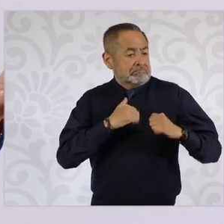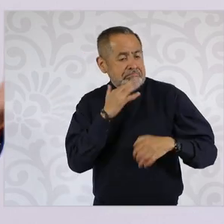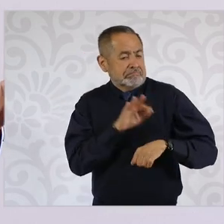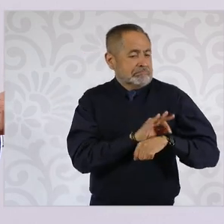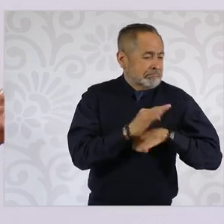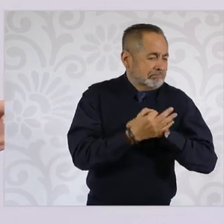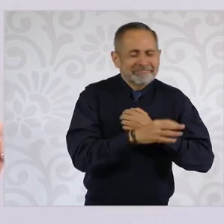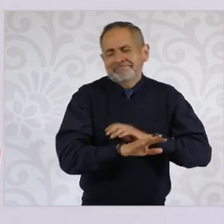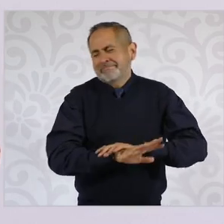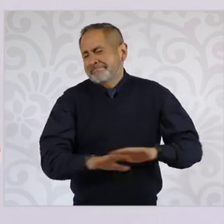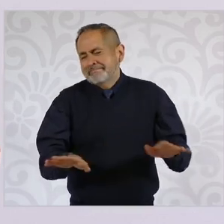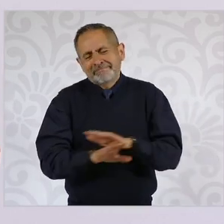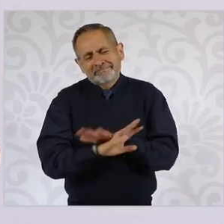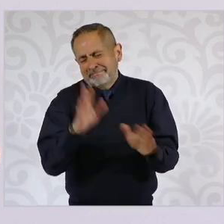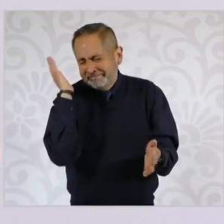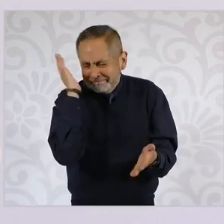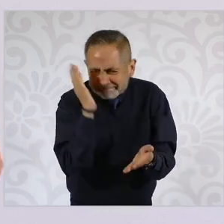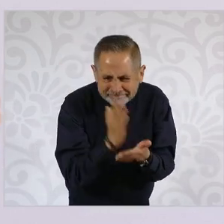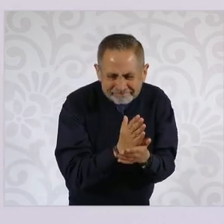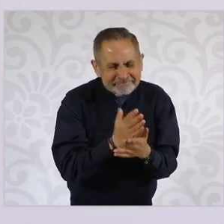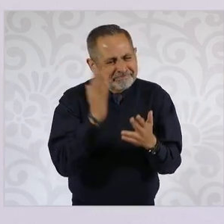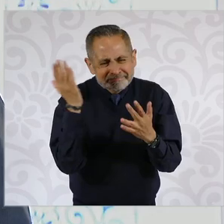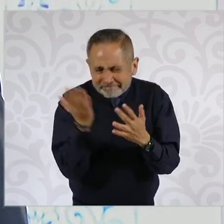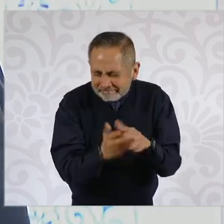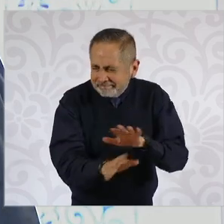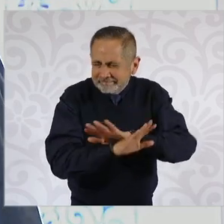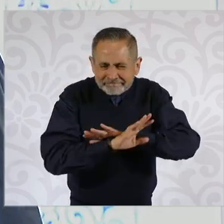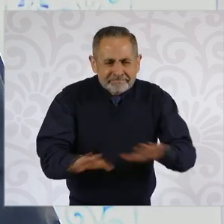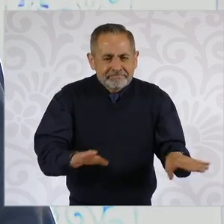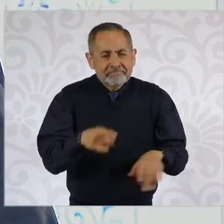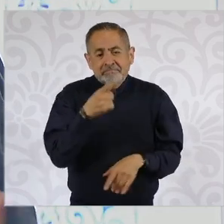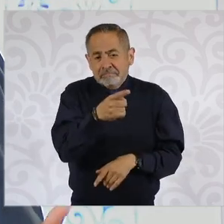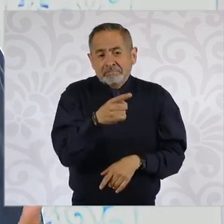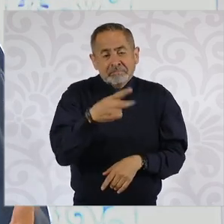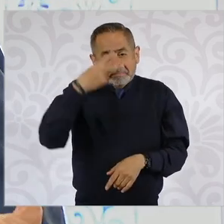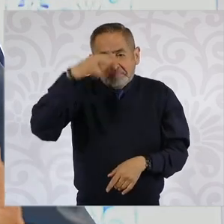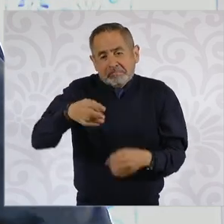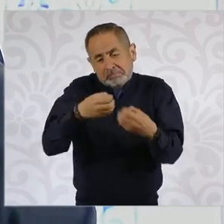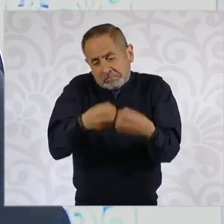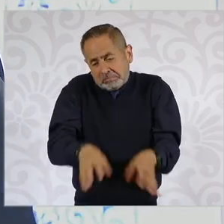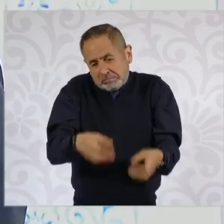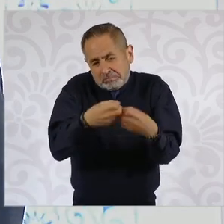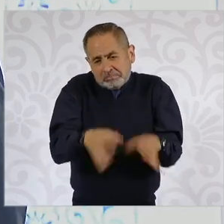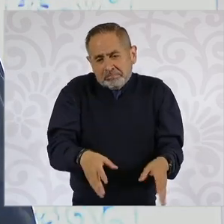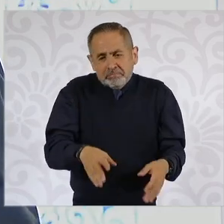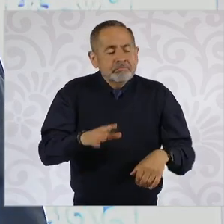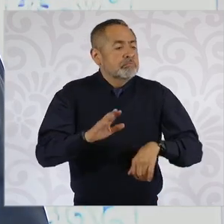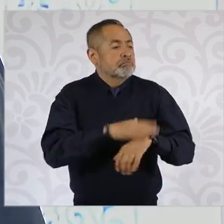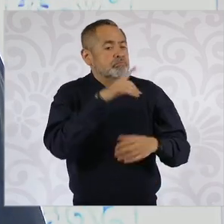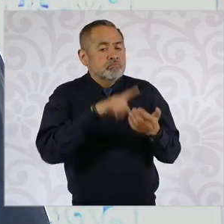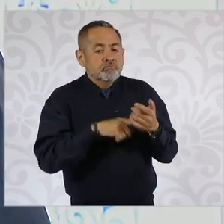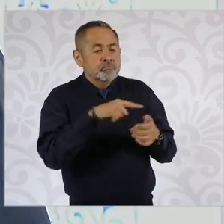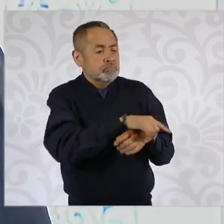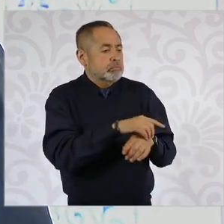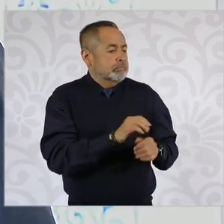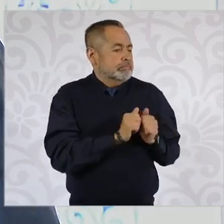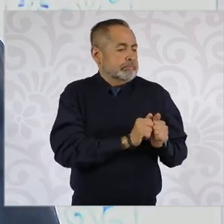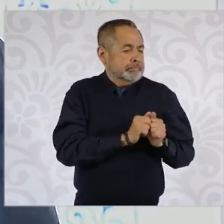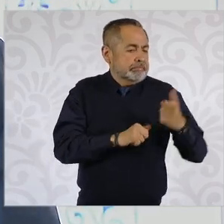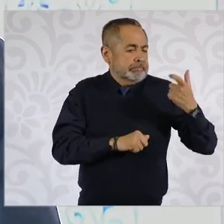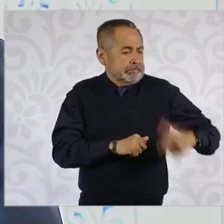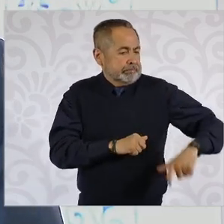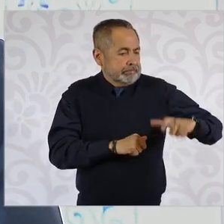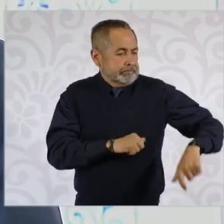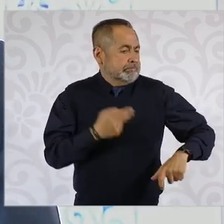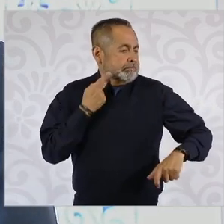que tanto daño le hizo a México y que estaba vinculada en mucho con ese amaciato entre el poder económico y el